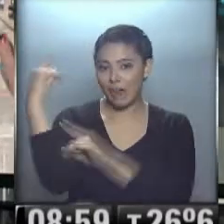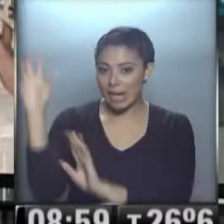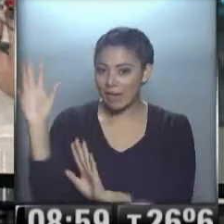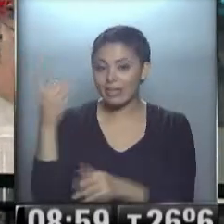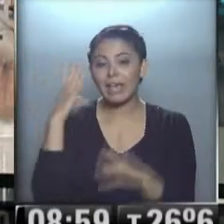despedir el año